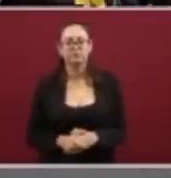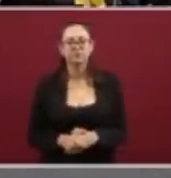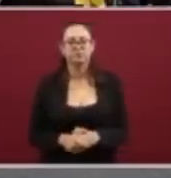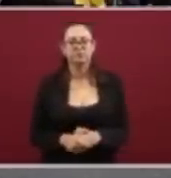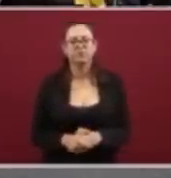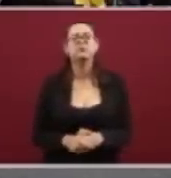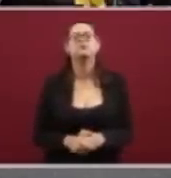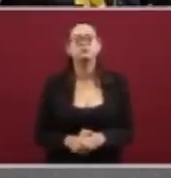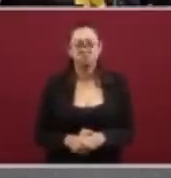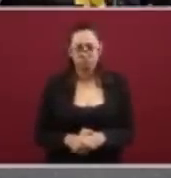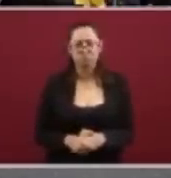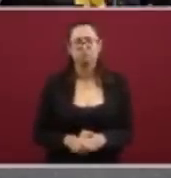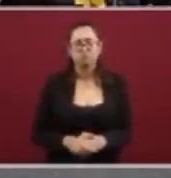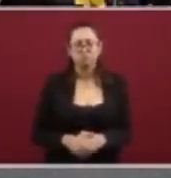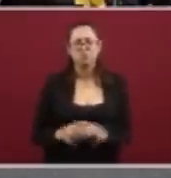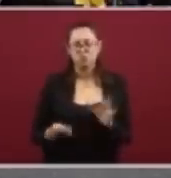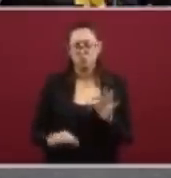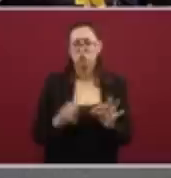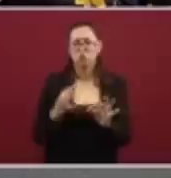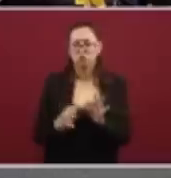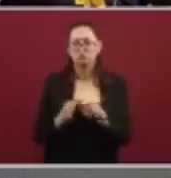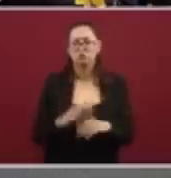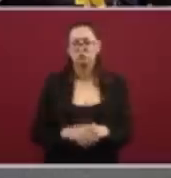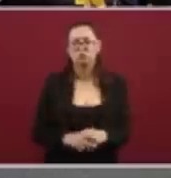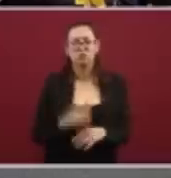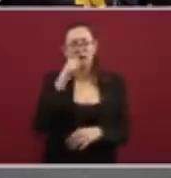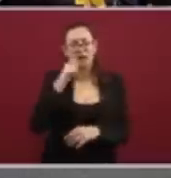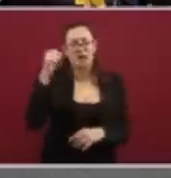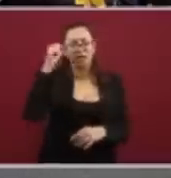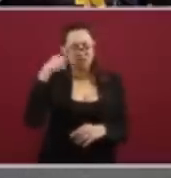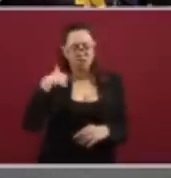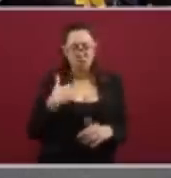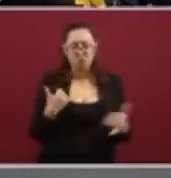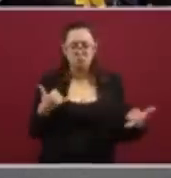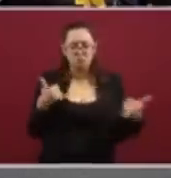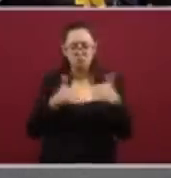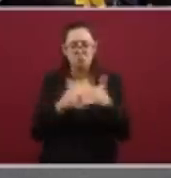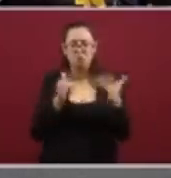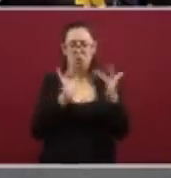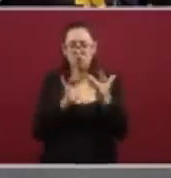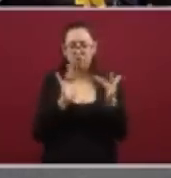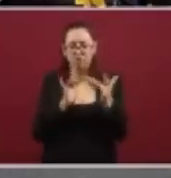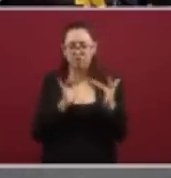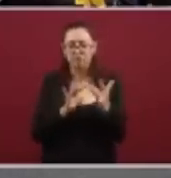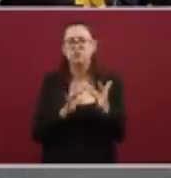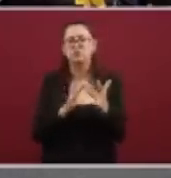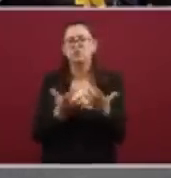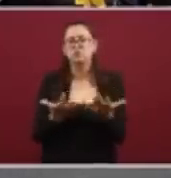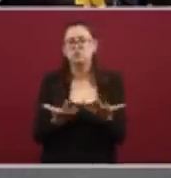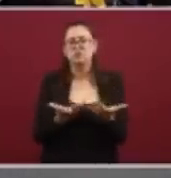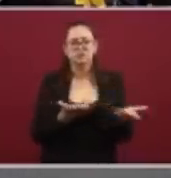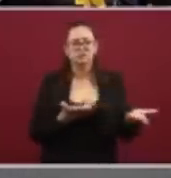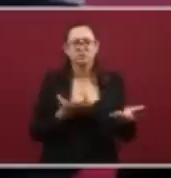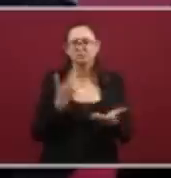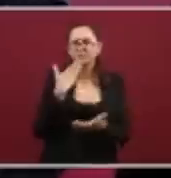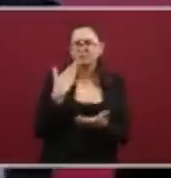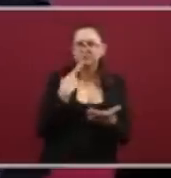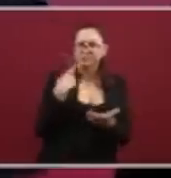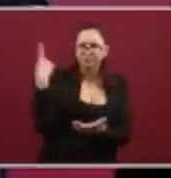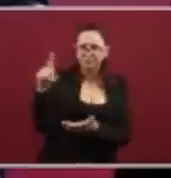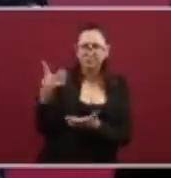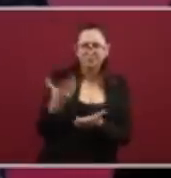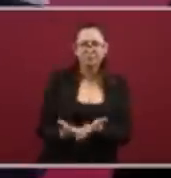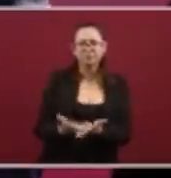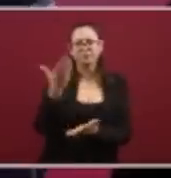es correcto tuve comunicación ayer a he tenido mucha comunicación incluso por el tema de la entrega-recepción cuando tocamos este